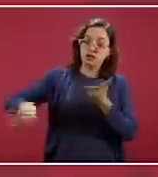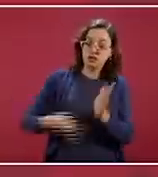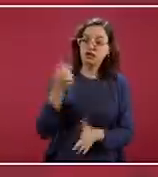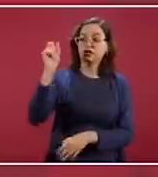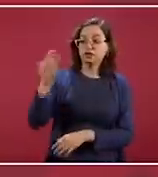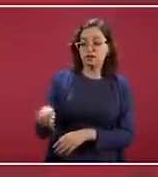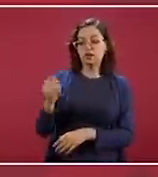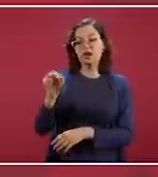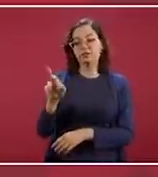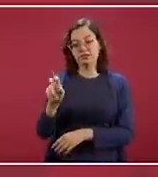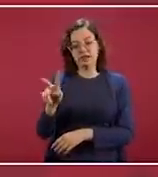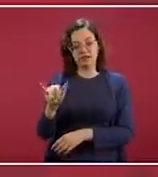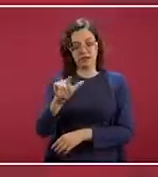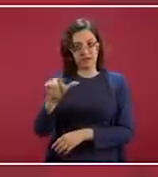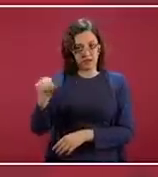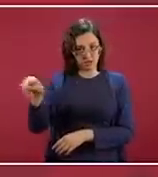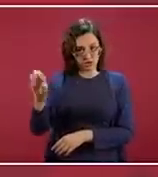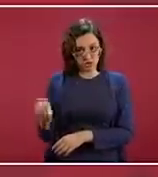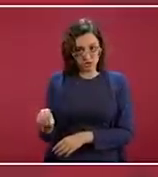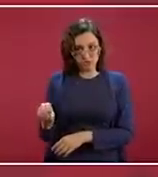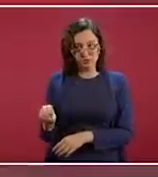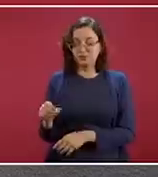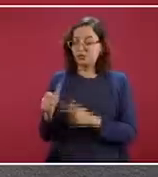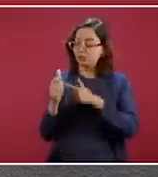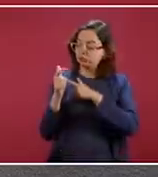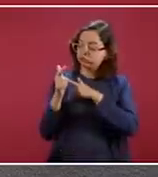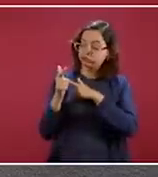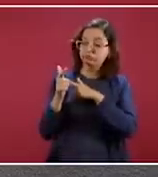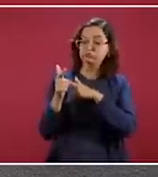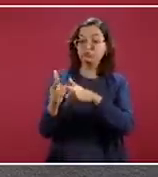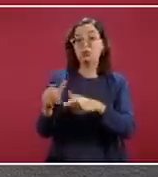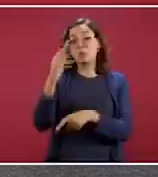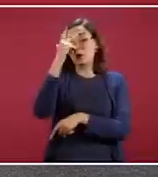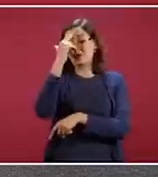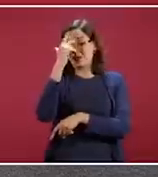después de la salida de Porfirio Díaz,